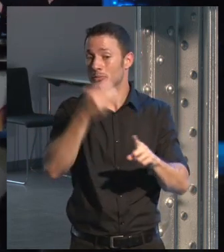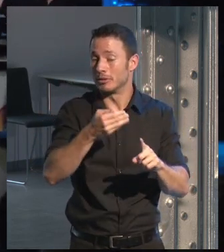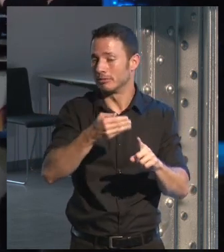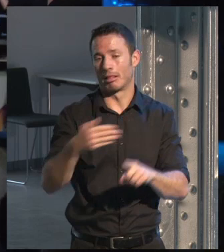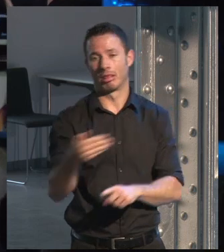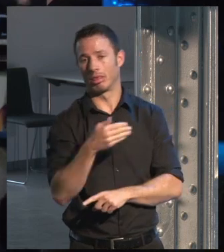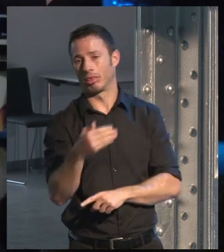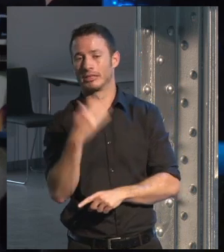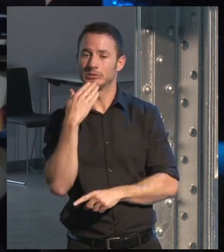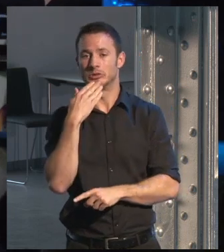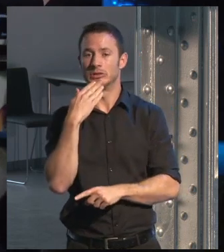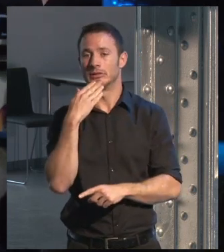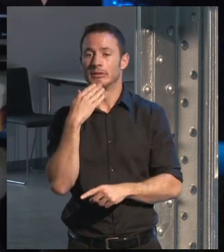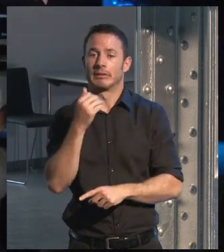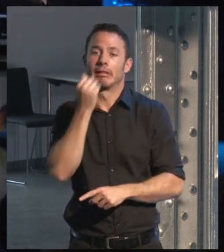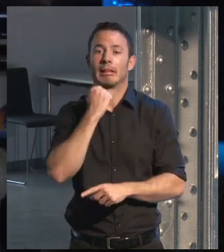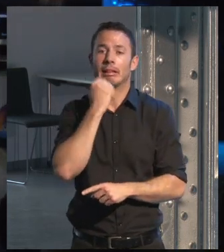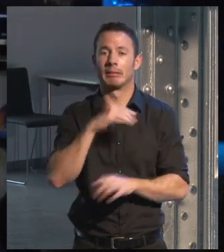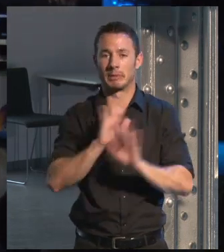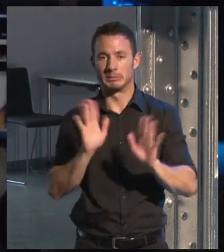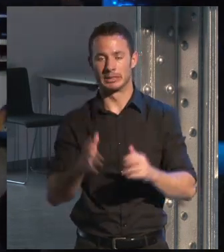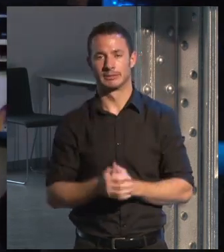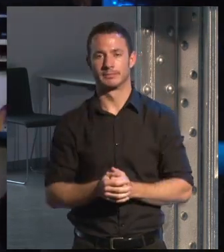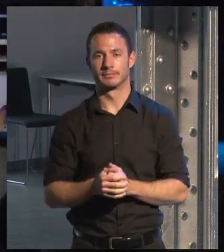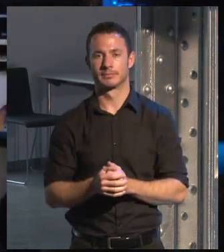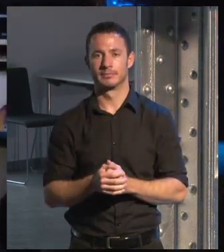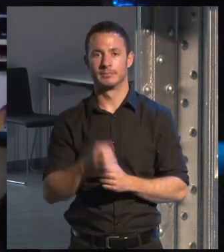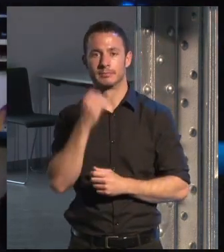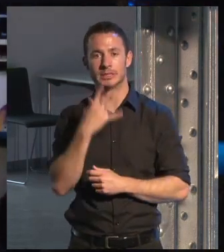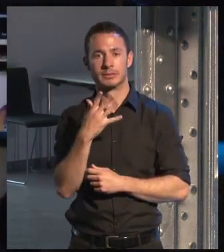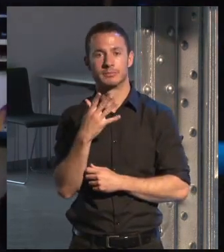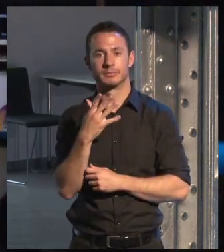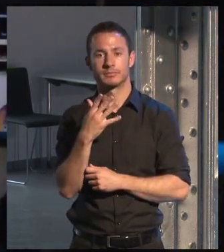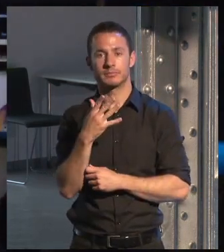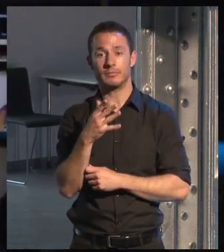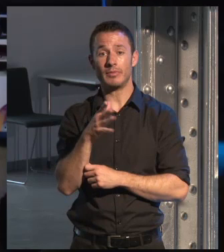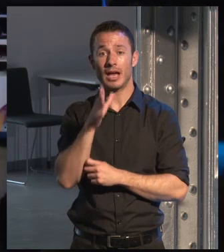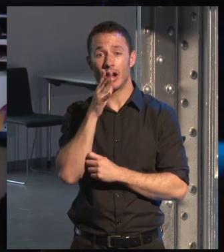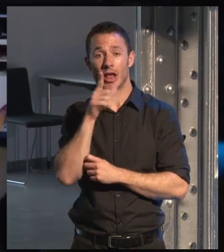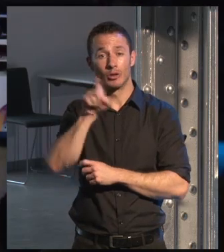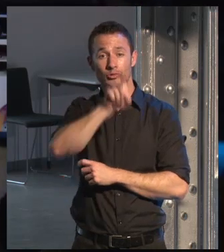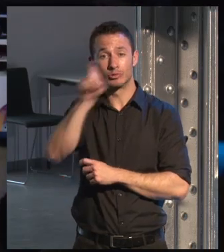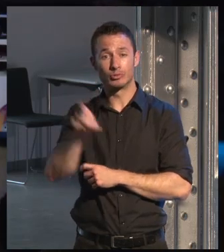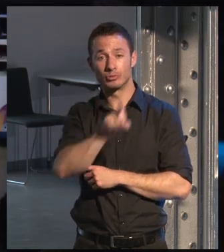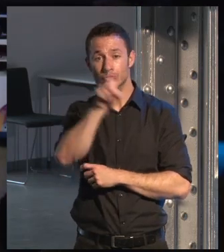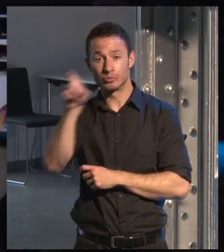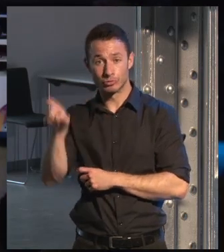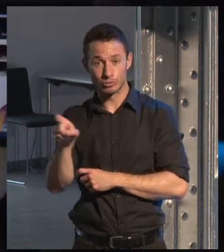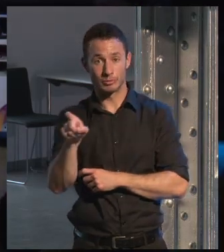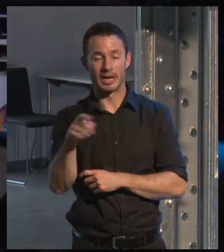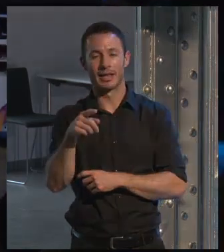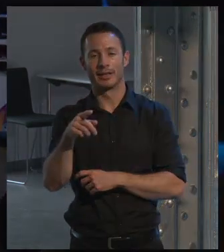Pero bueno, yo creo que lo mejor es que... Sí, vamos a verlo y si lo lanzáis desde arriba, ir moviendo el cursor para ver todo lo que le pasa a la chica delante,